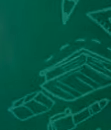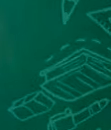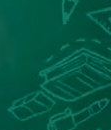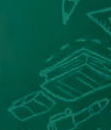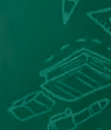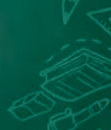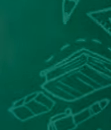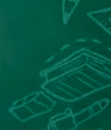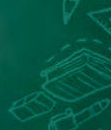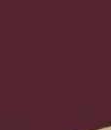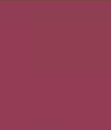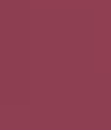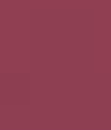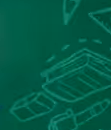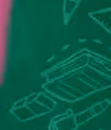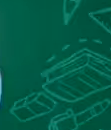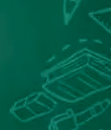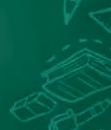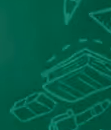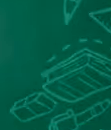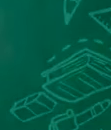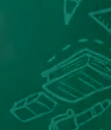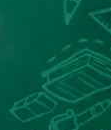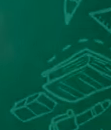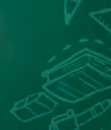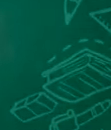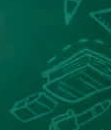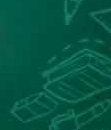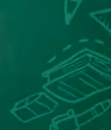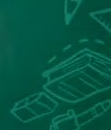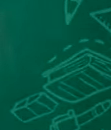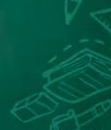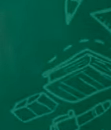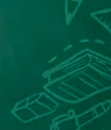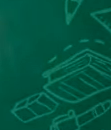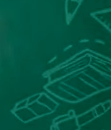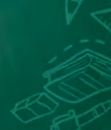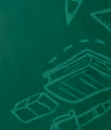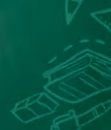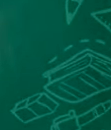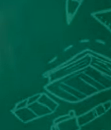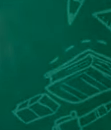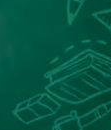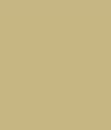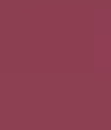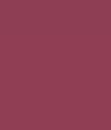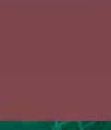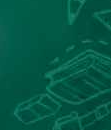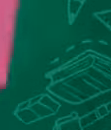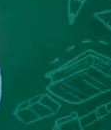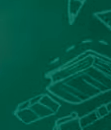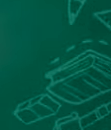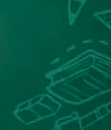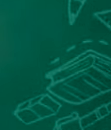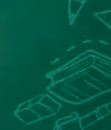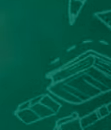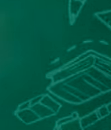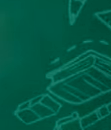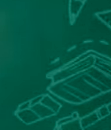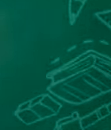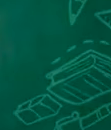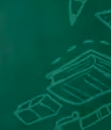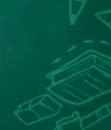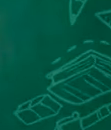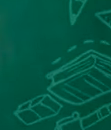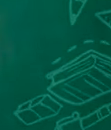de lunes a viernes a las 11. Primaria, los lunes, miércoles, jueves y viernes a las 3:30 de la tarde. Educación